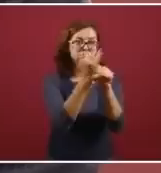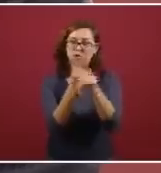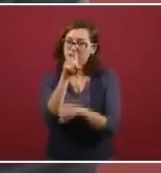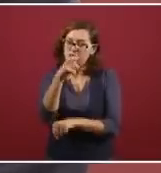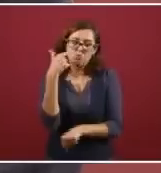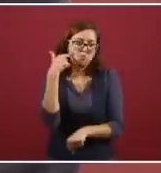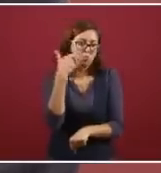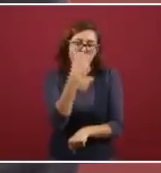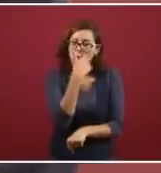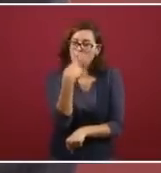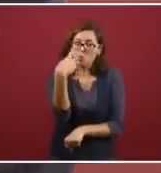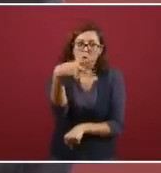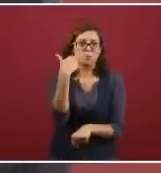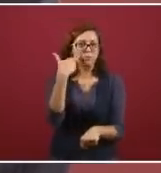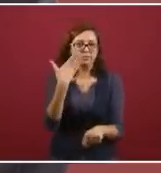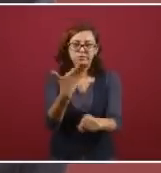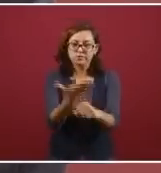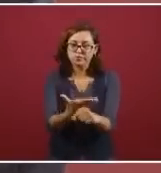es